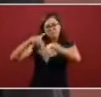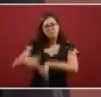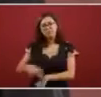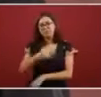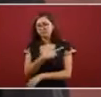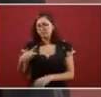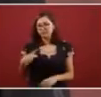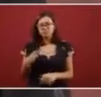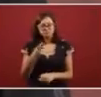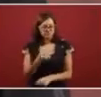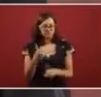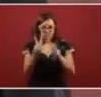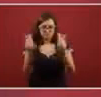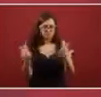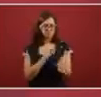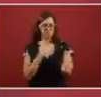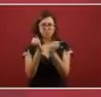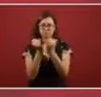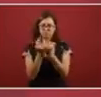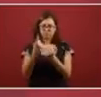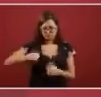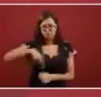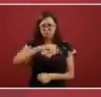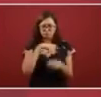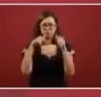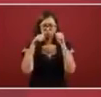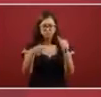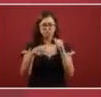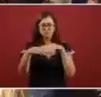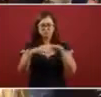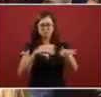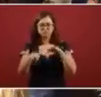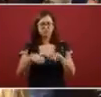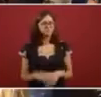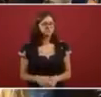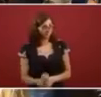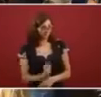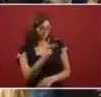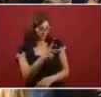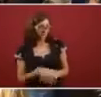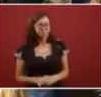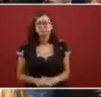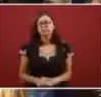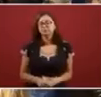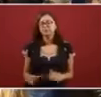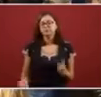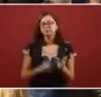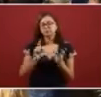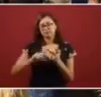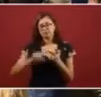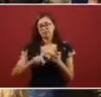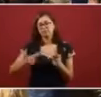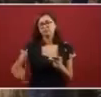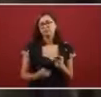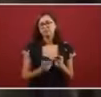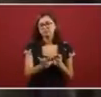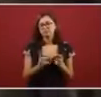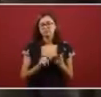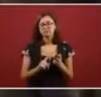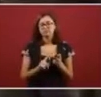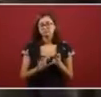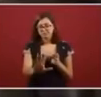mismo y estaremos trabajando en ello. Ok. La otra pregunta, presidente, que también tiene que ver con la acerca de